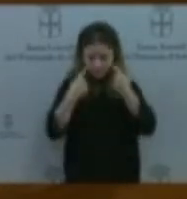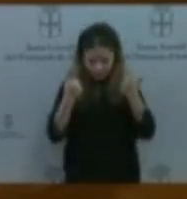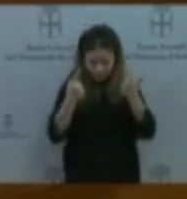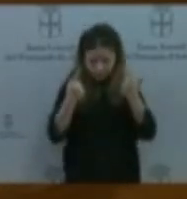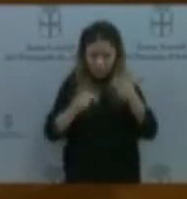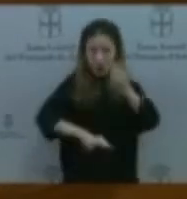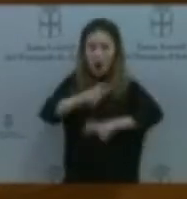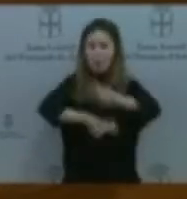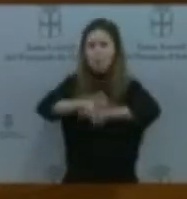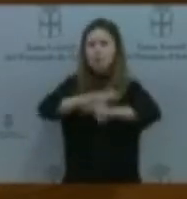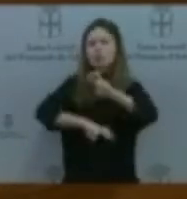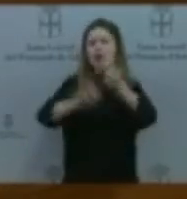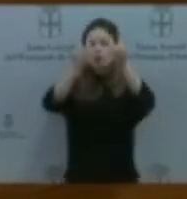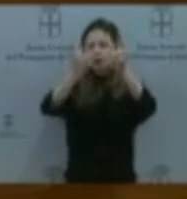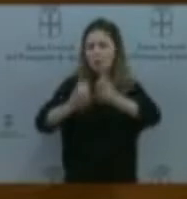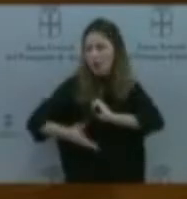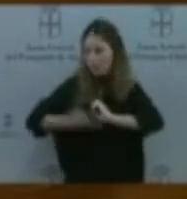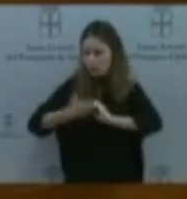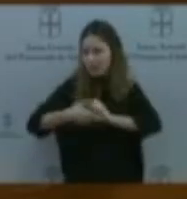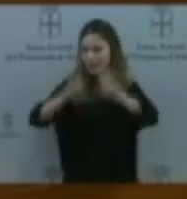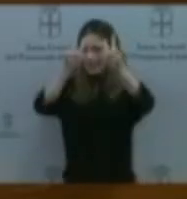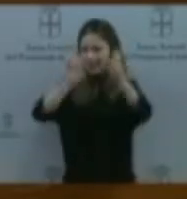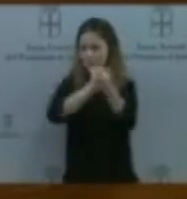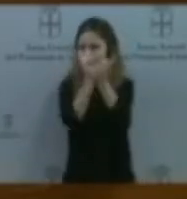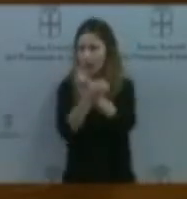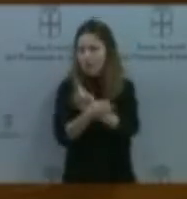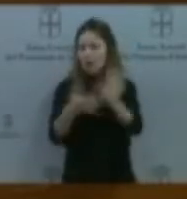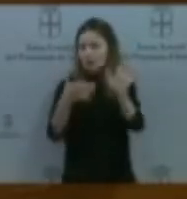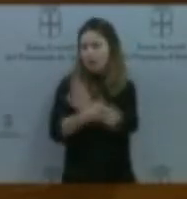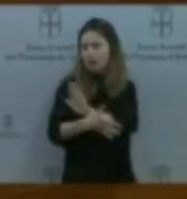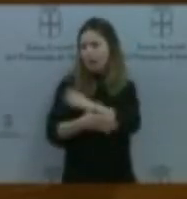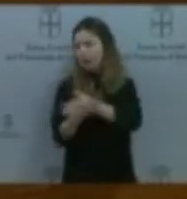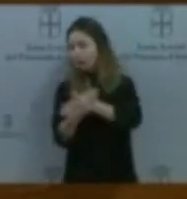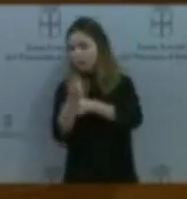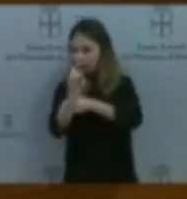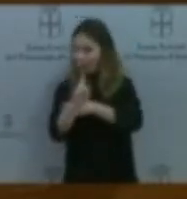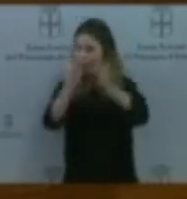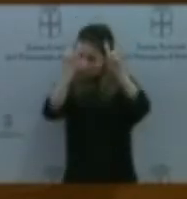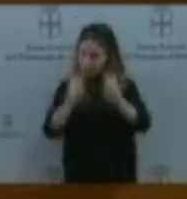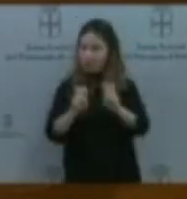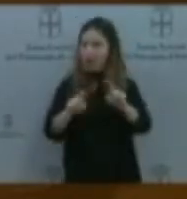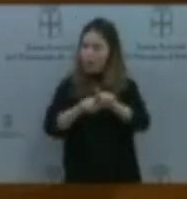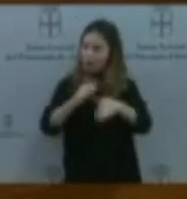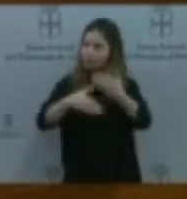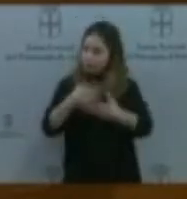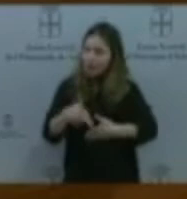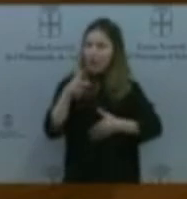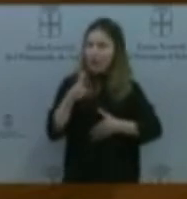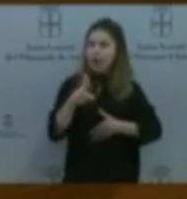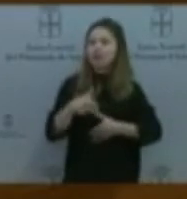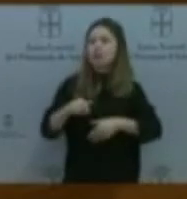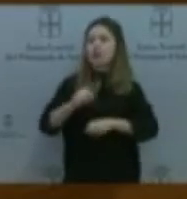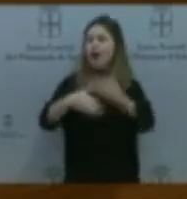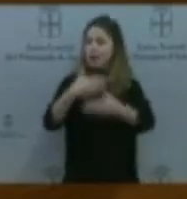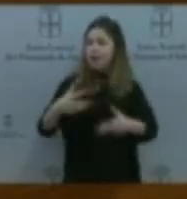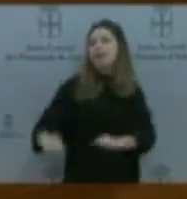de cambio, que no sean acuerdos timuratos, sino que sean cuestiones que avancen en derechos y avancen en la protección social en Asturias.